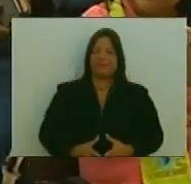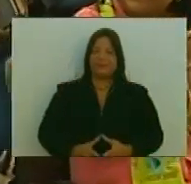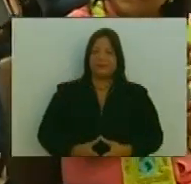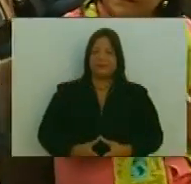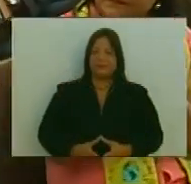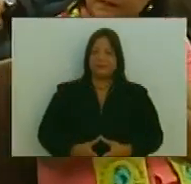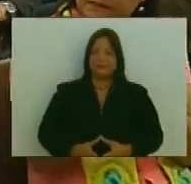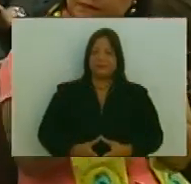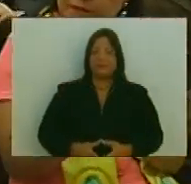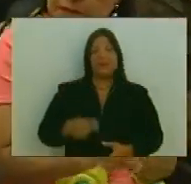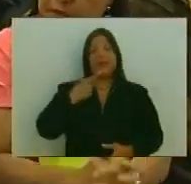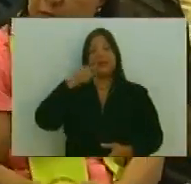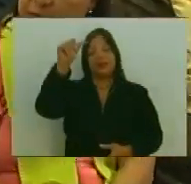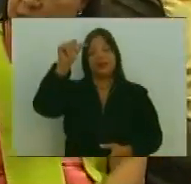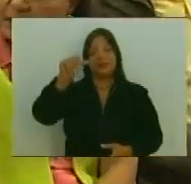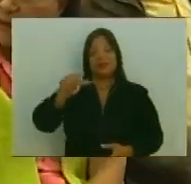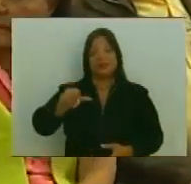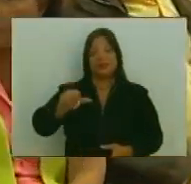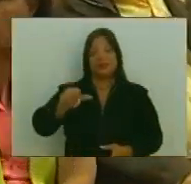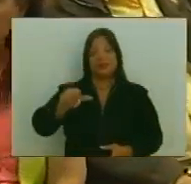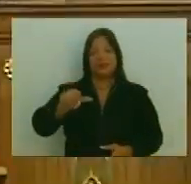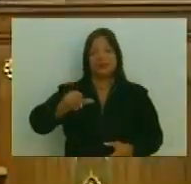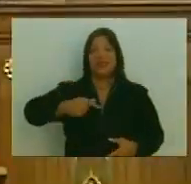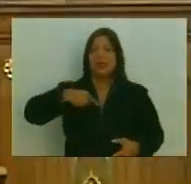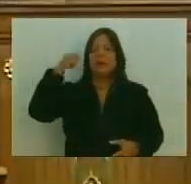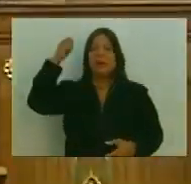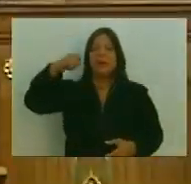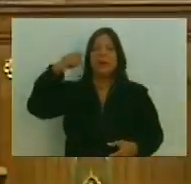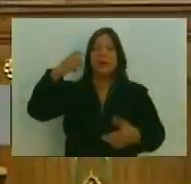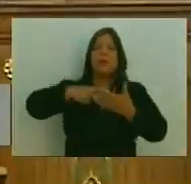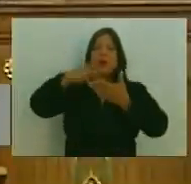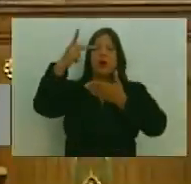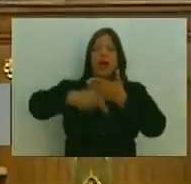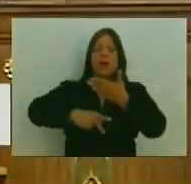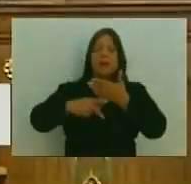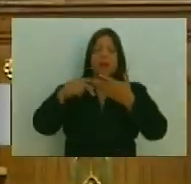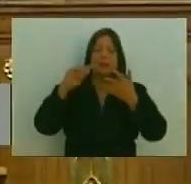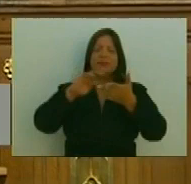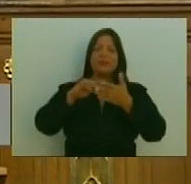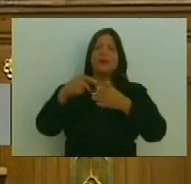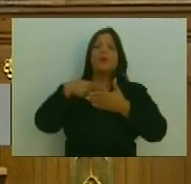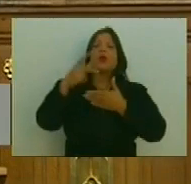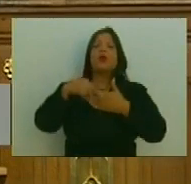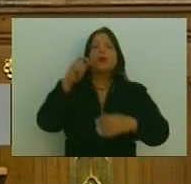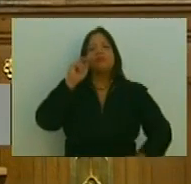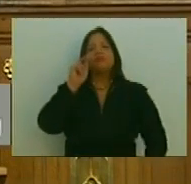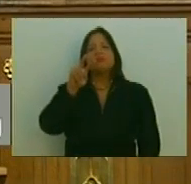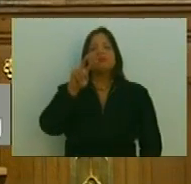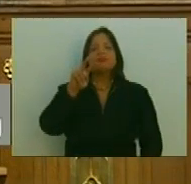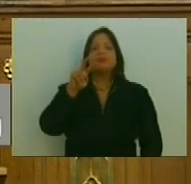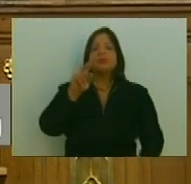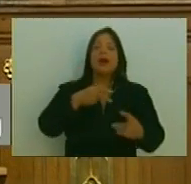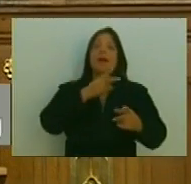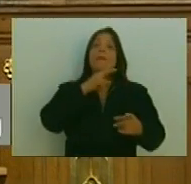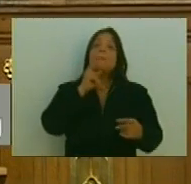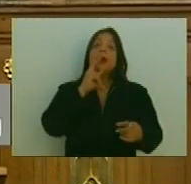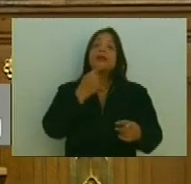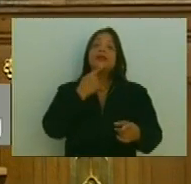Como les seguía comentando, estábamos viendo un programa Y le decían a una de las